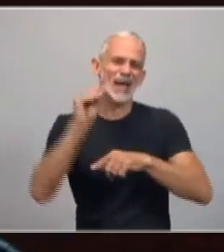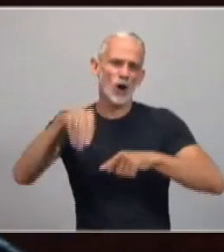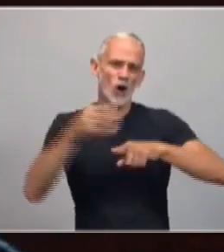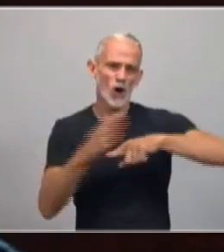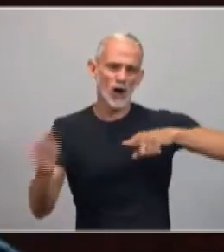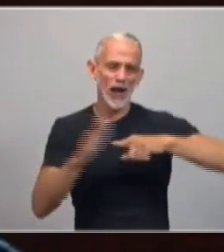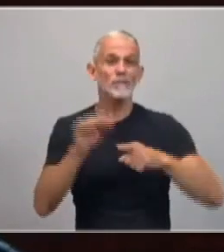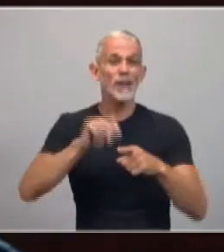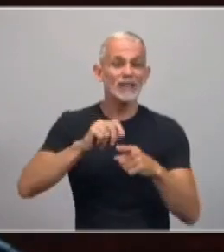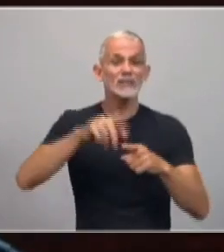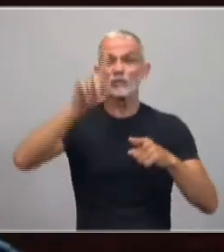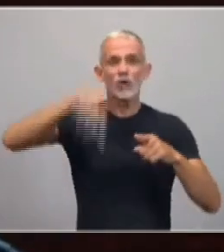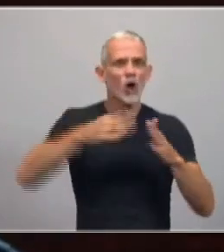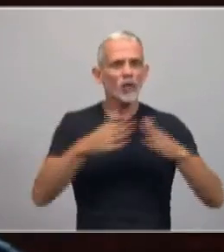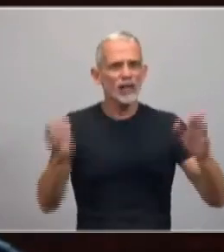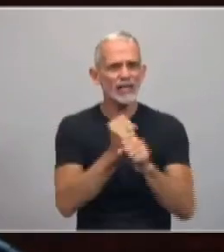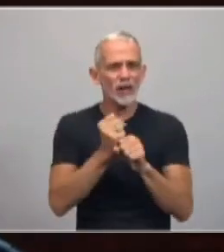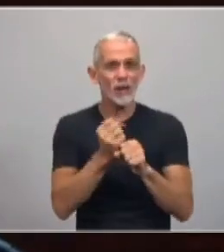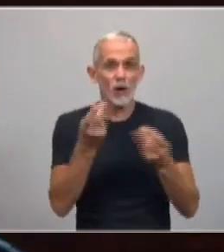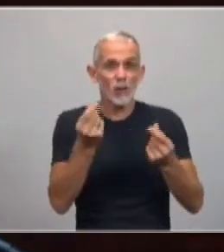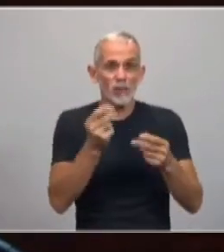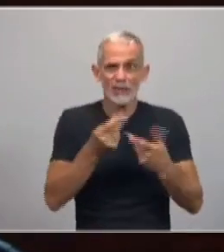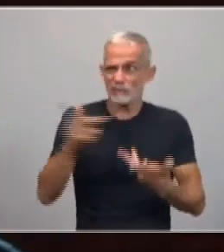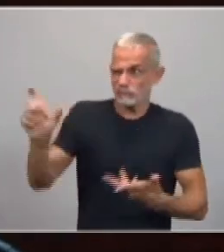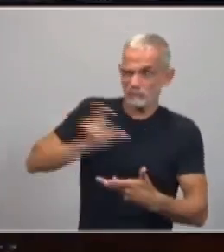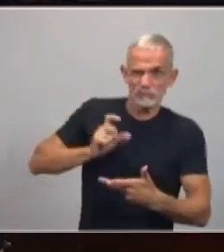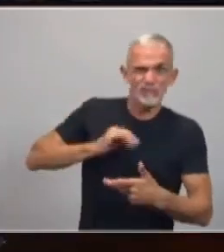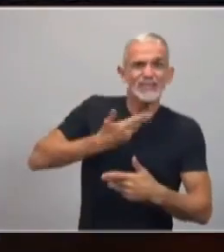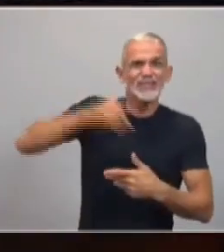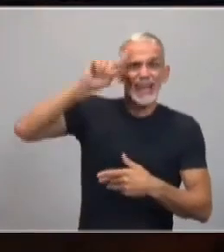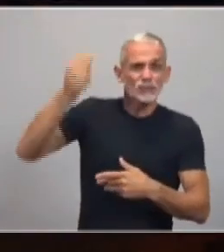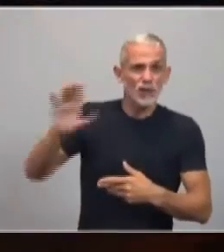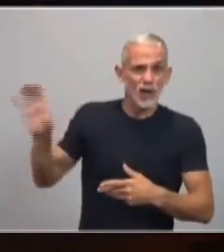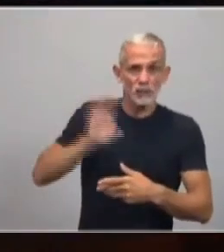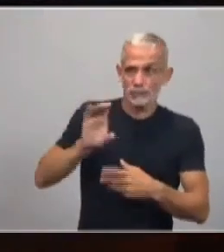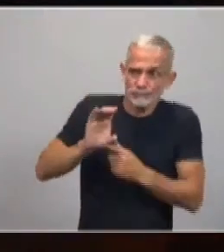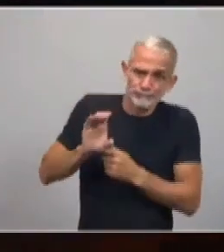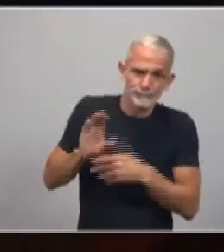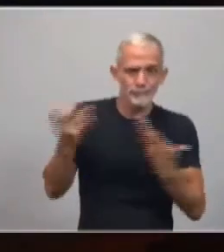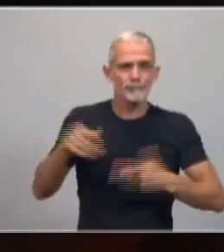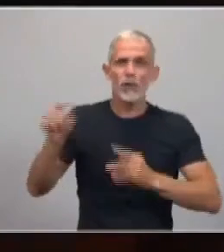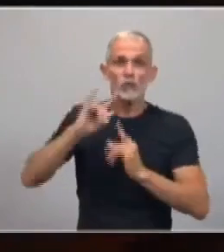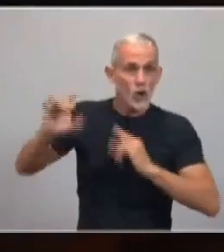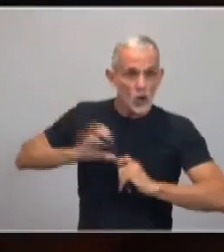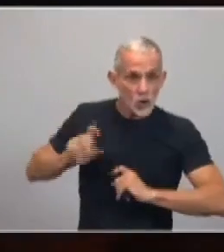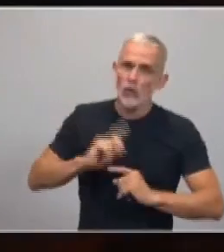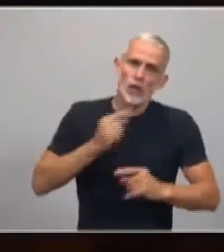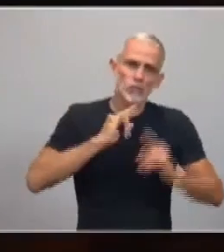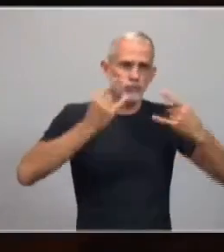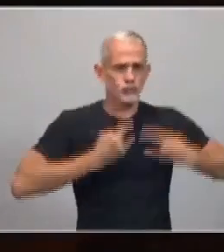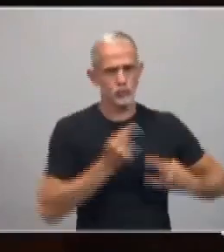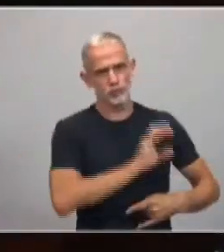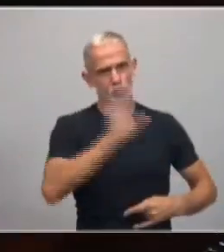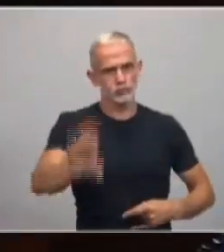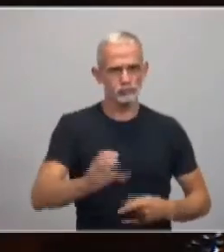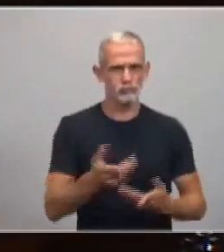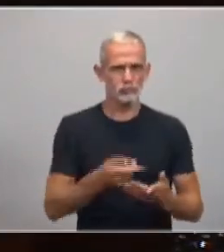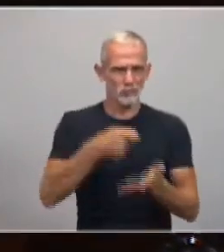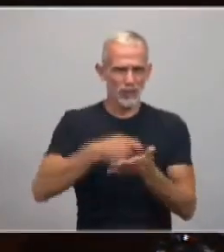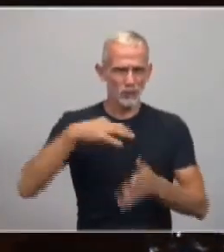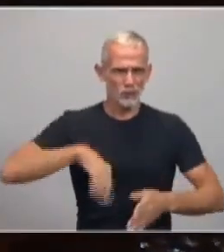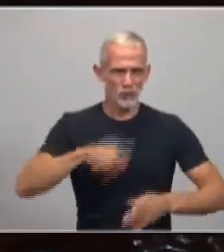jornada completa, que eran fondos que debía girar también el Estado Nacional. Lo hemos hecho